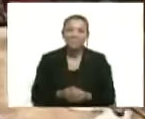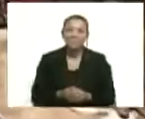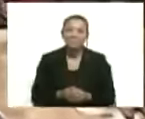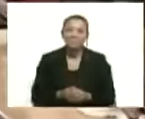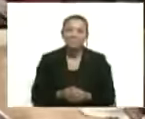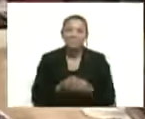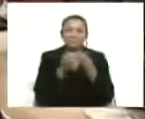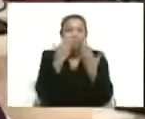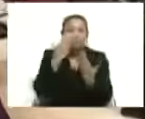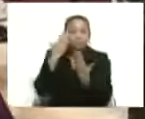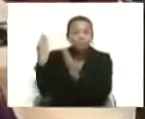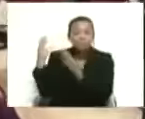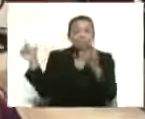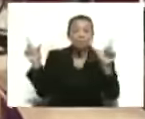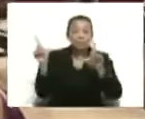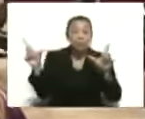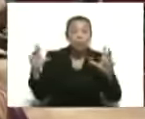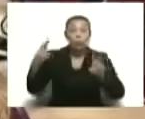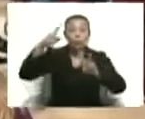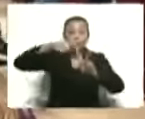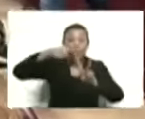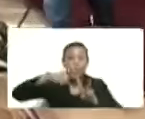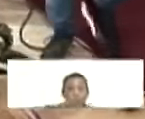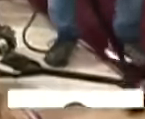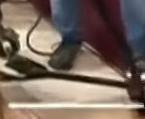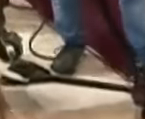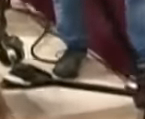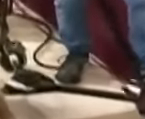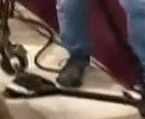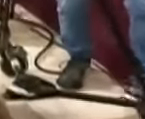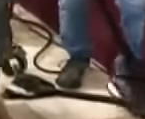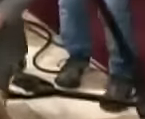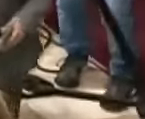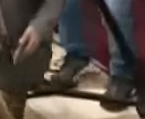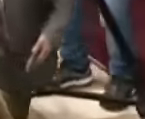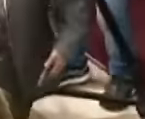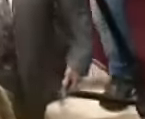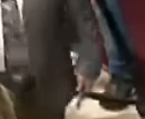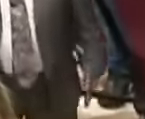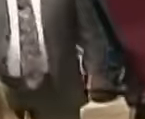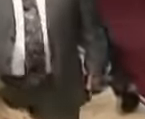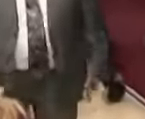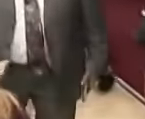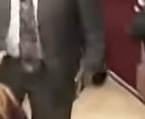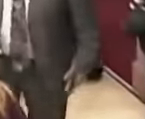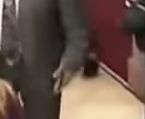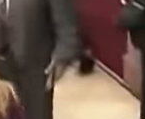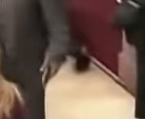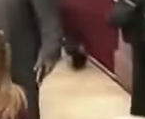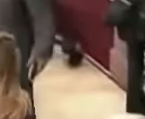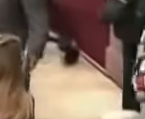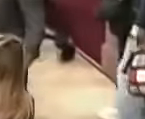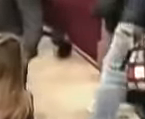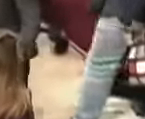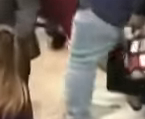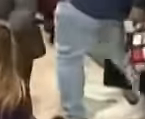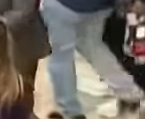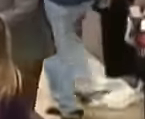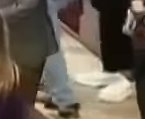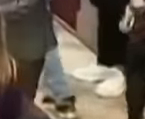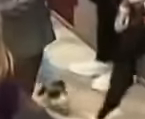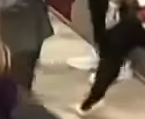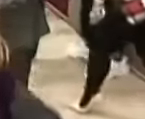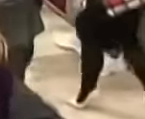Bien, ven ustedes a través de la pantalla venezolana de televisión cómo desde el hemiciclo de sesiones del Parlamento venezolano continúa en desarrollo esta sesión